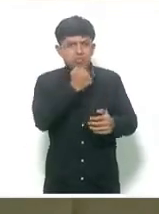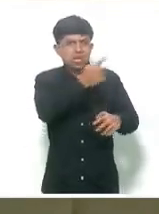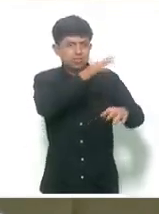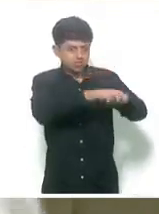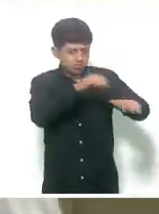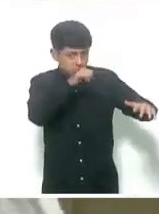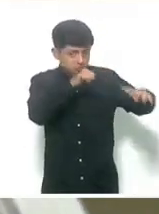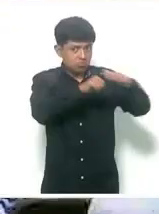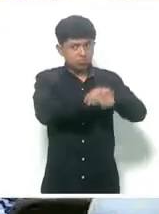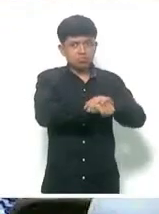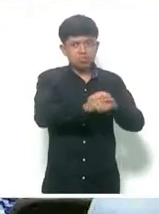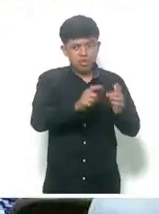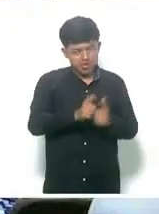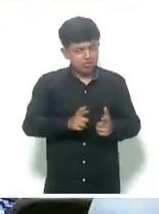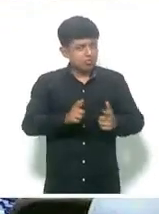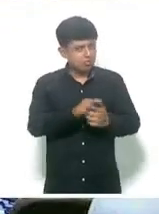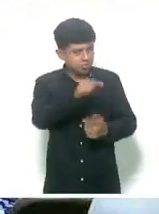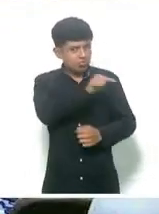pregunta